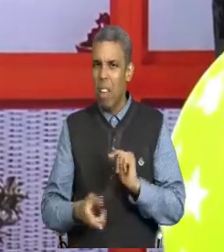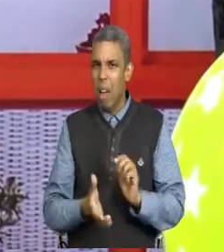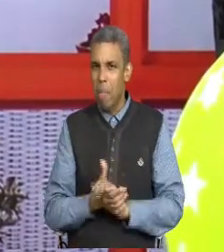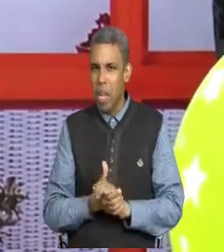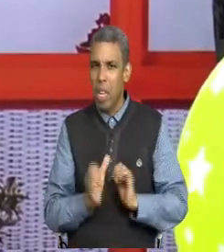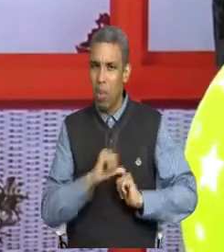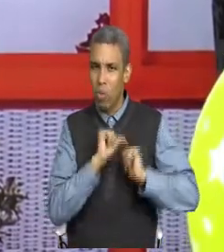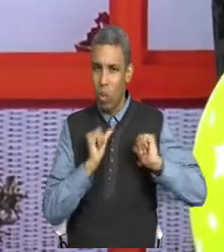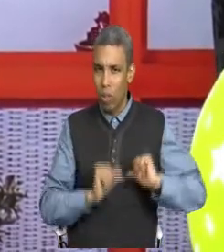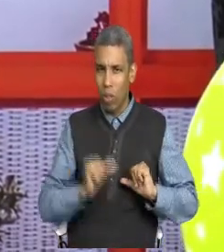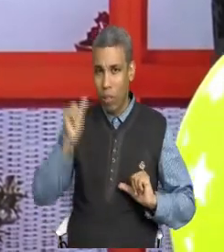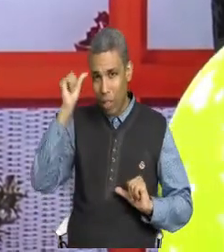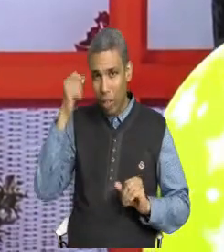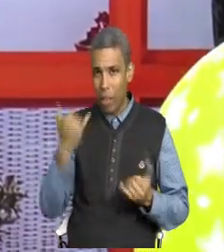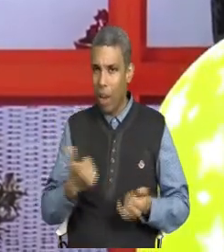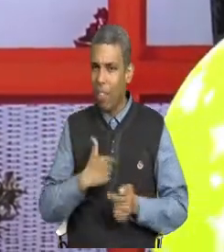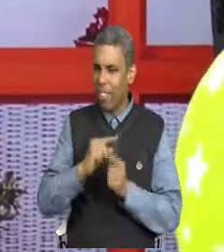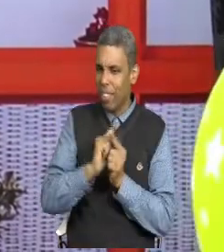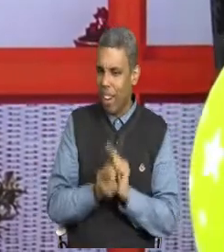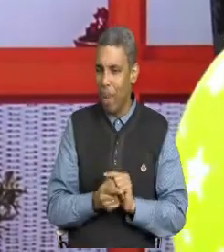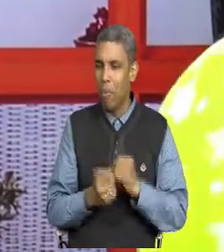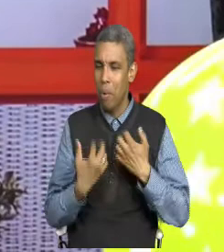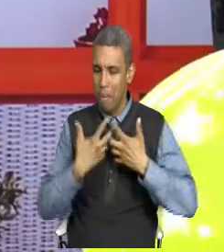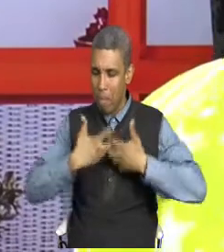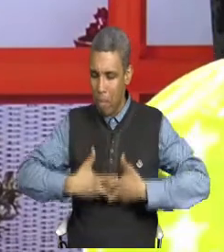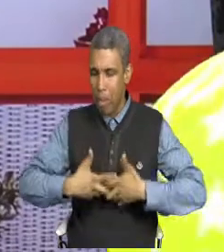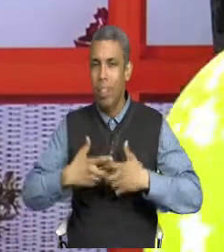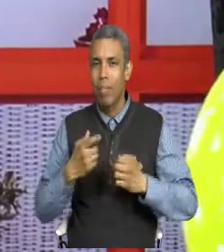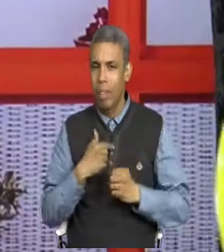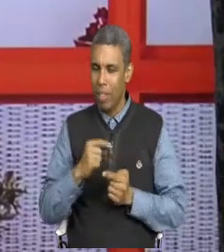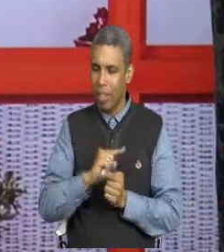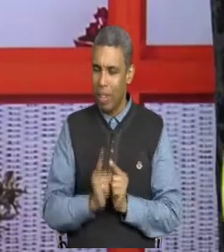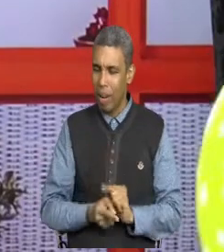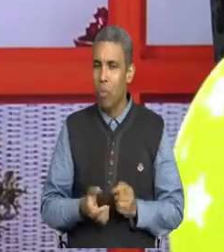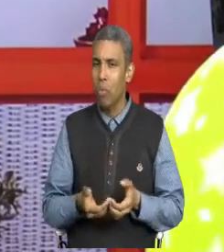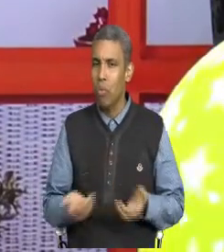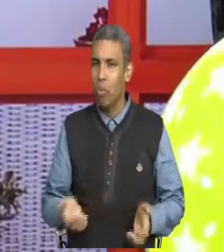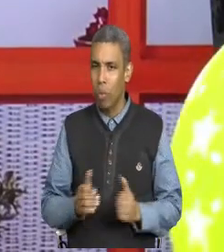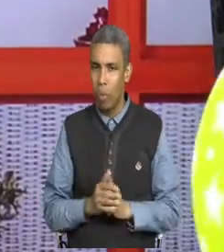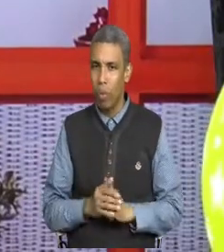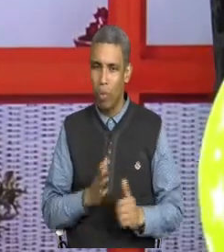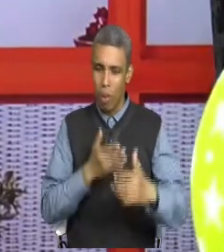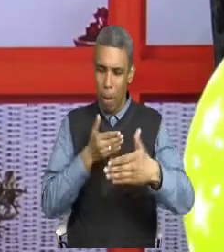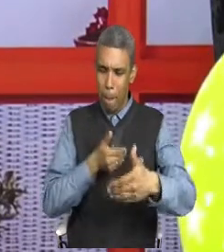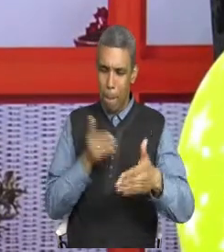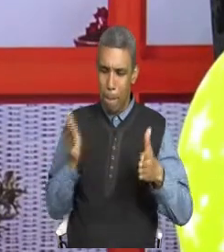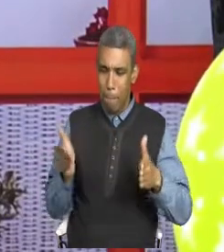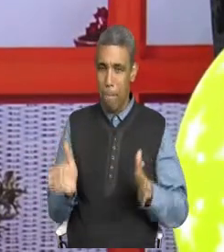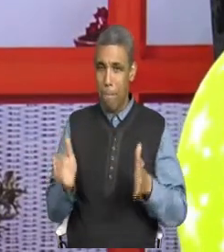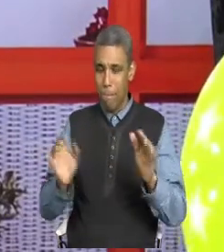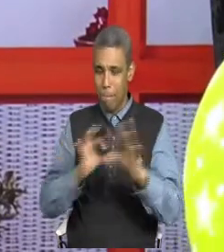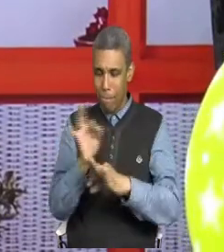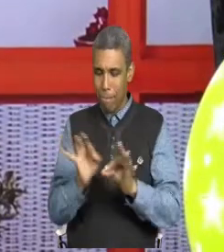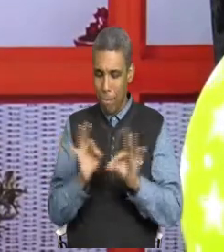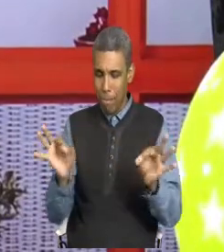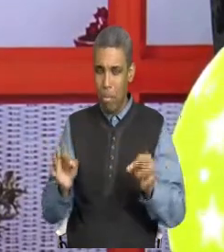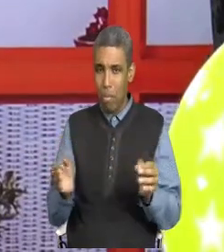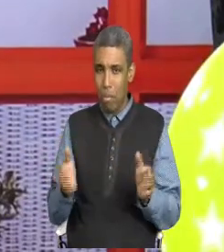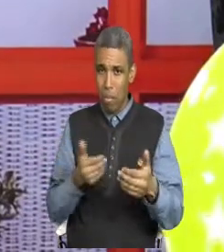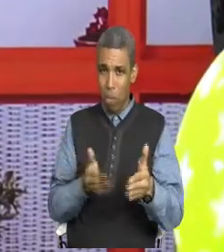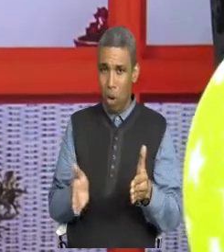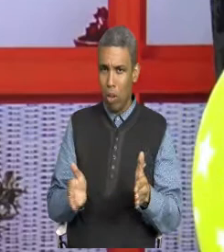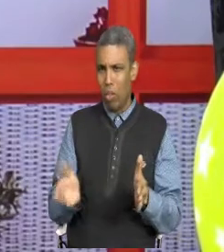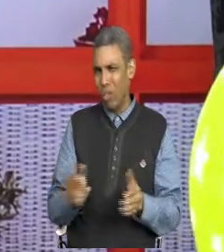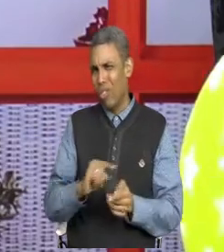empresa y estamos ofreciendo ahora el empaque no solo en cajas de cartón, sino algo más artesanal en guacales de madera.